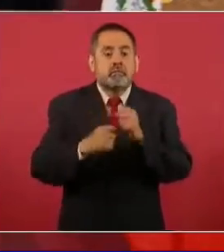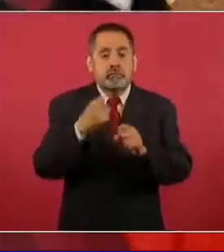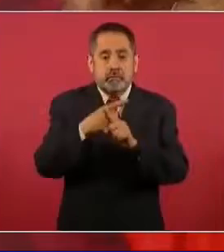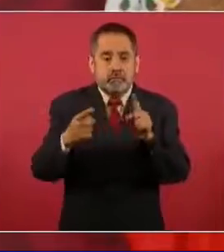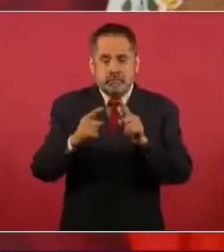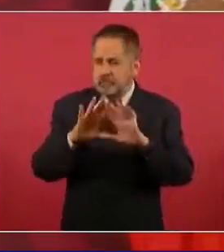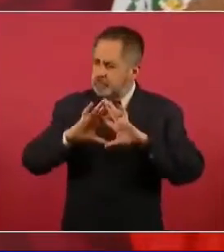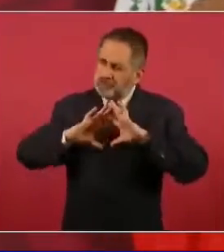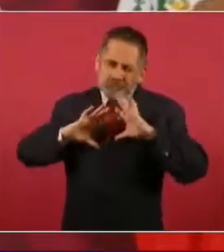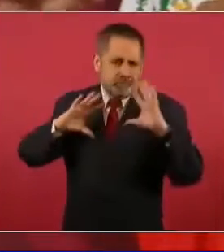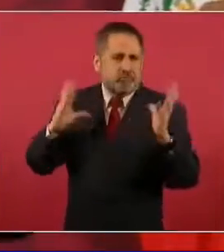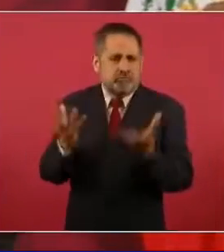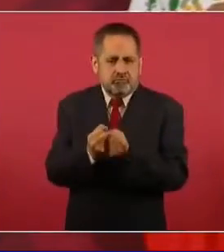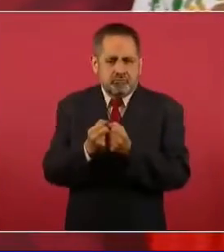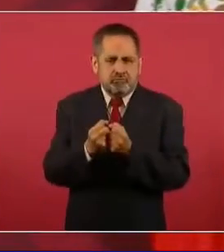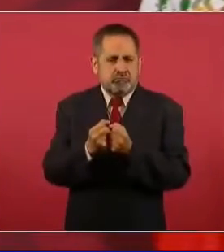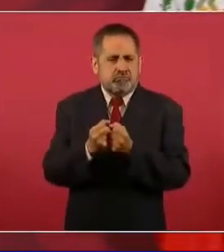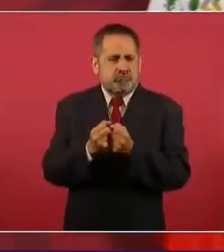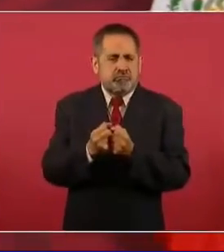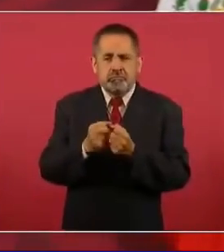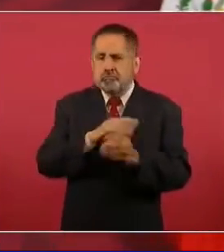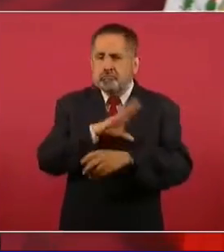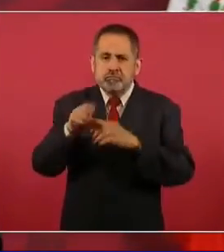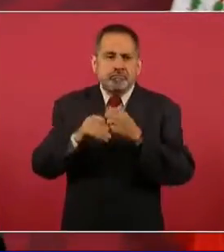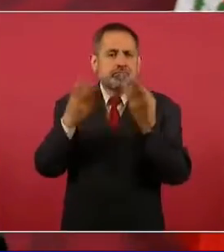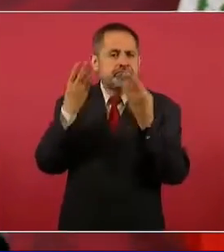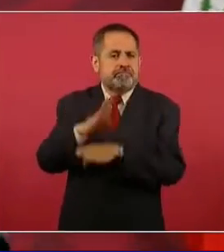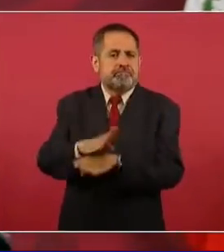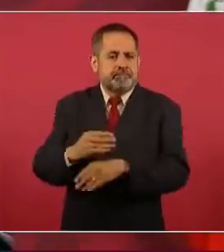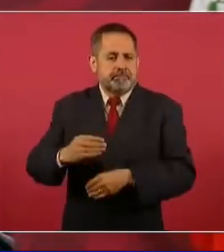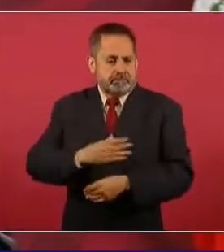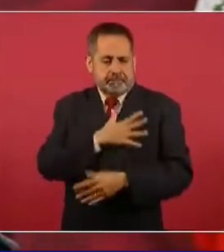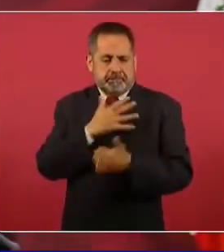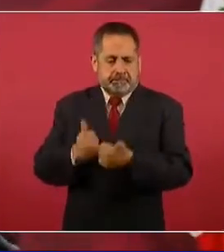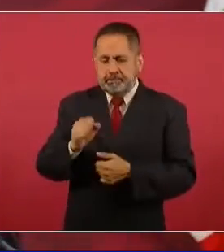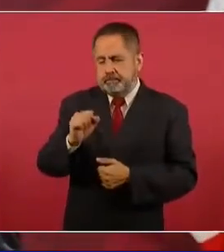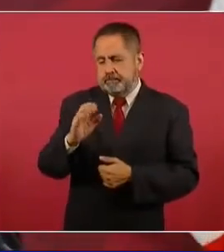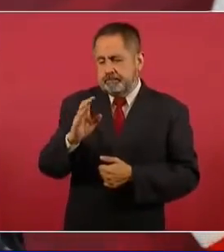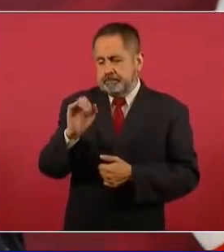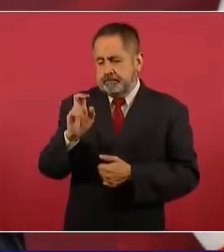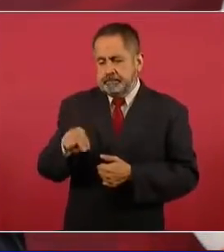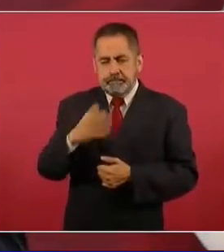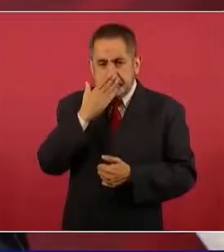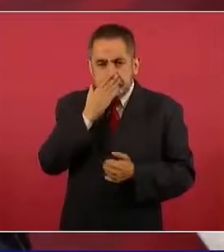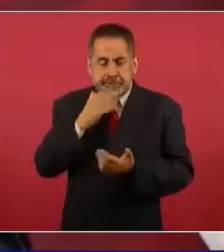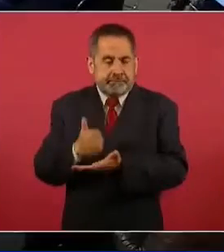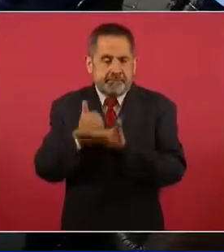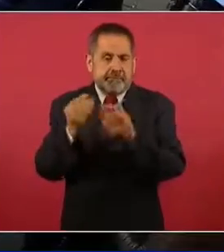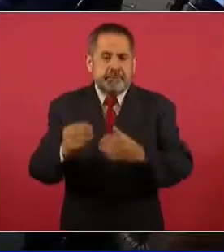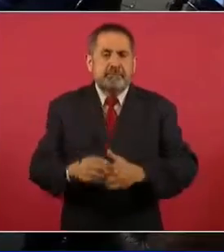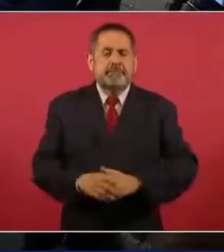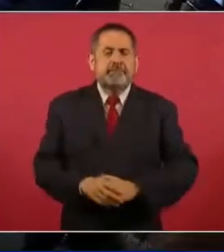para tener toda la red del Banco del Bienestar, que va a ayudar mucho. Presidente,